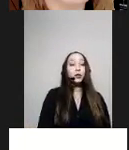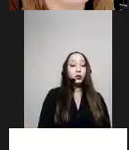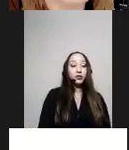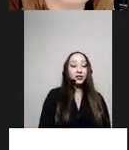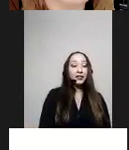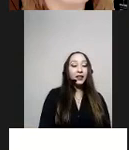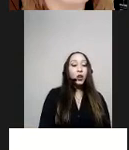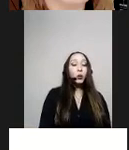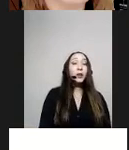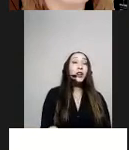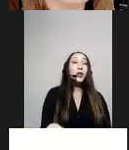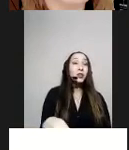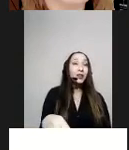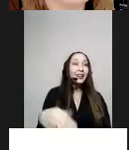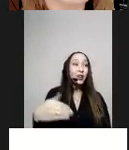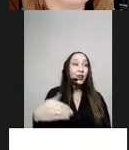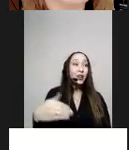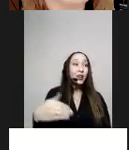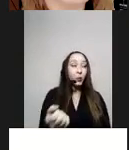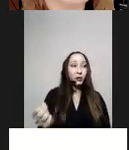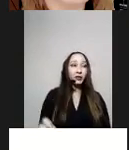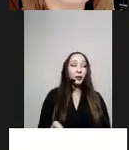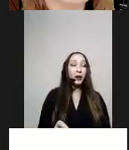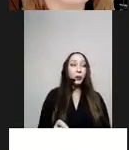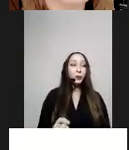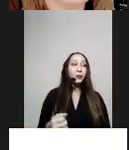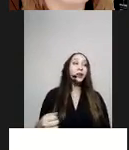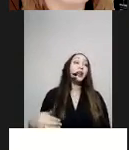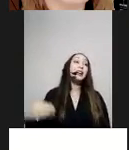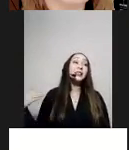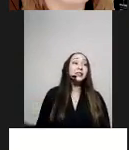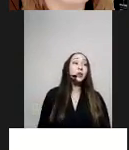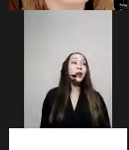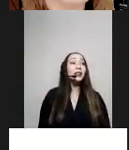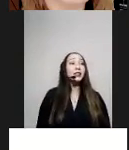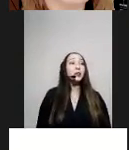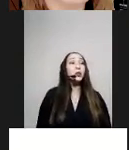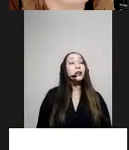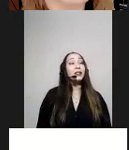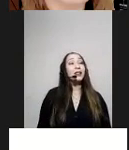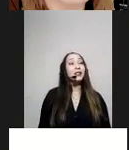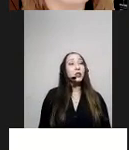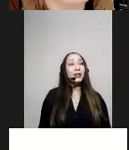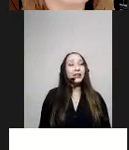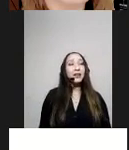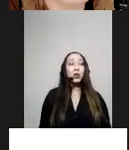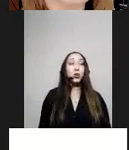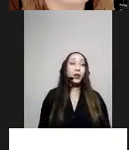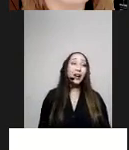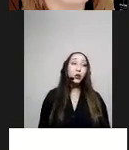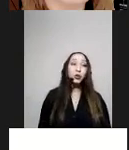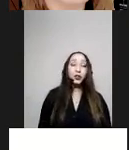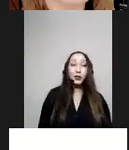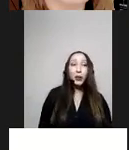salario insuficiente, una valoración inadecuada de los puestos de trabajo. En tercer lugar, tenemos relaciones en el trabajo, todo